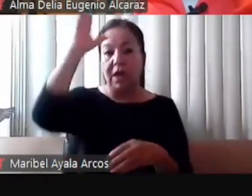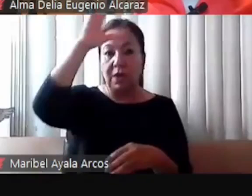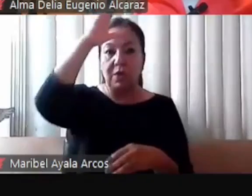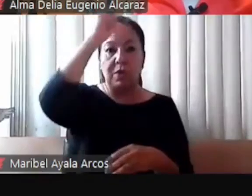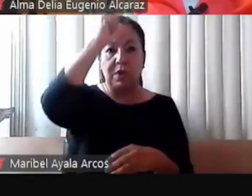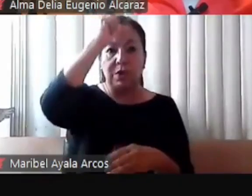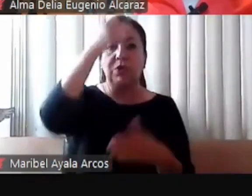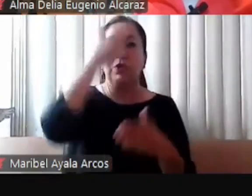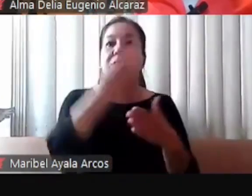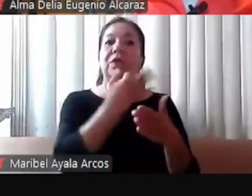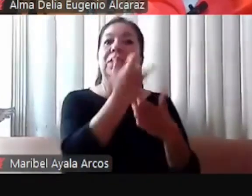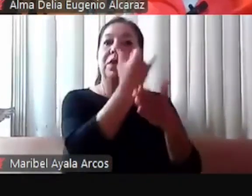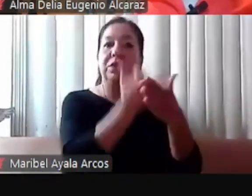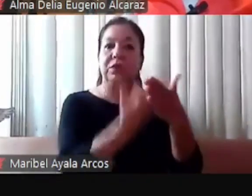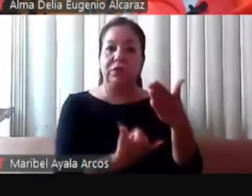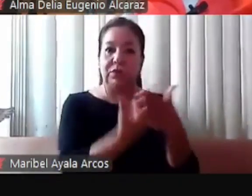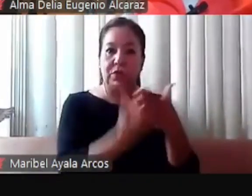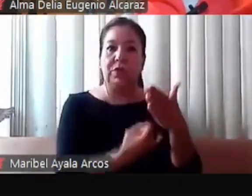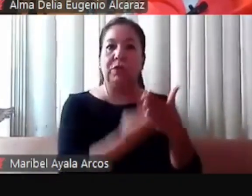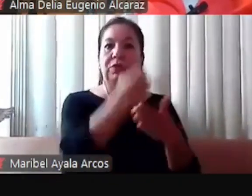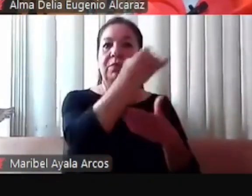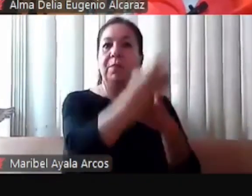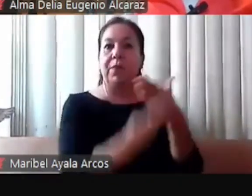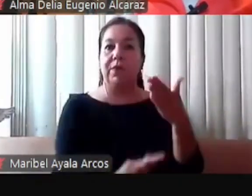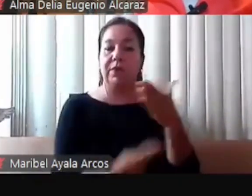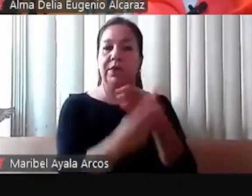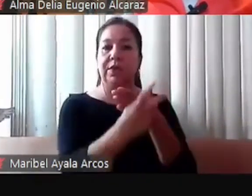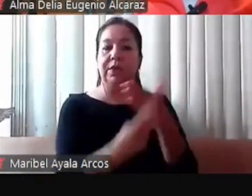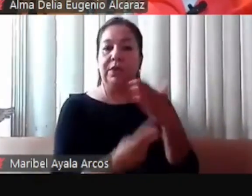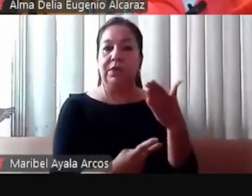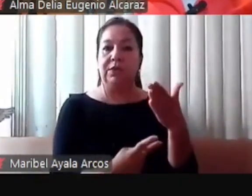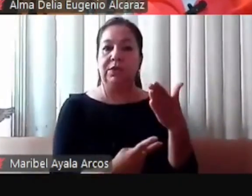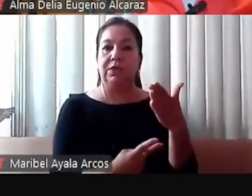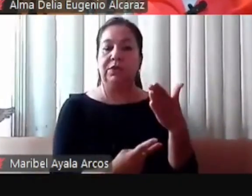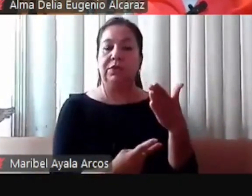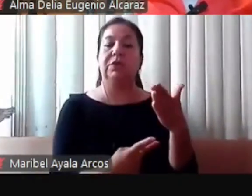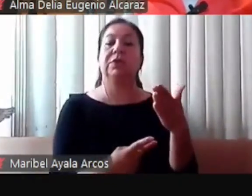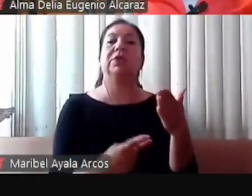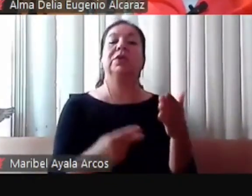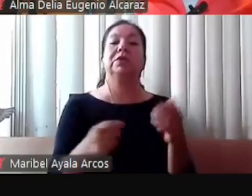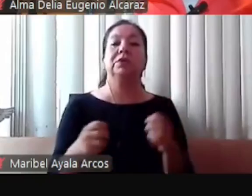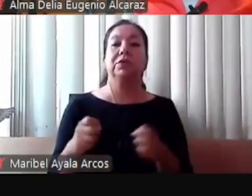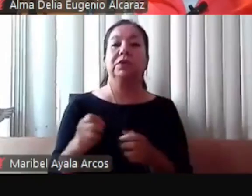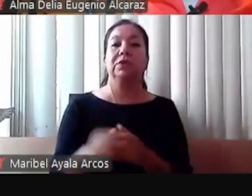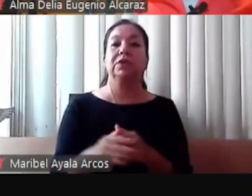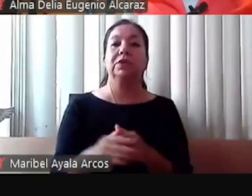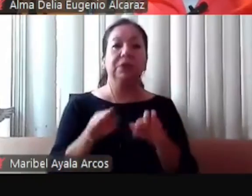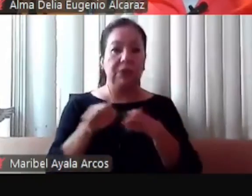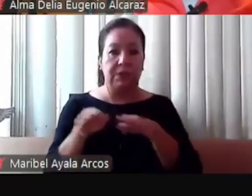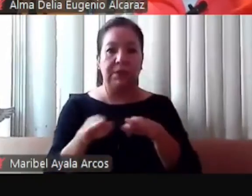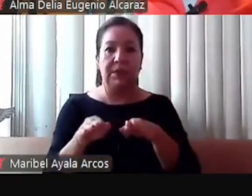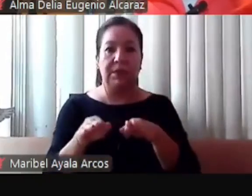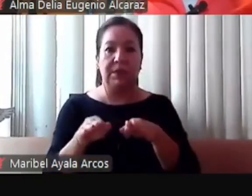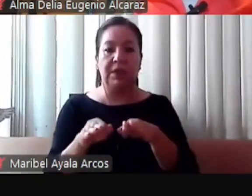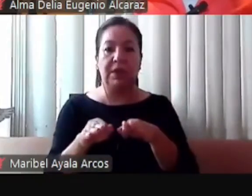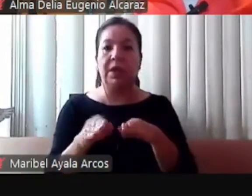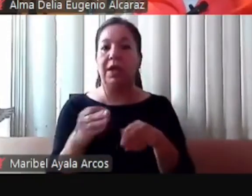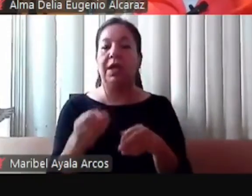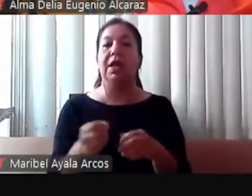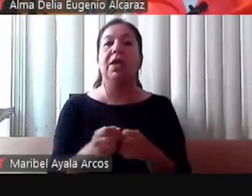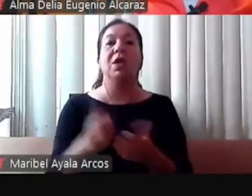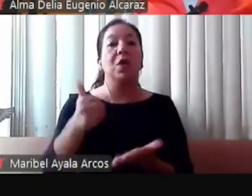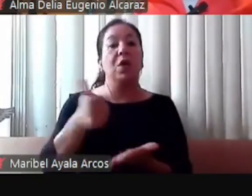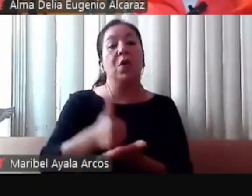los proyectos que nos ocupan y los resolutivos de los mismos se realizarán con el apoyo del secretario